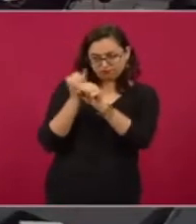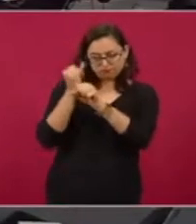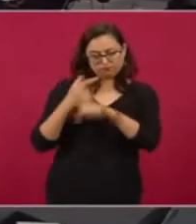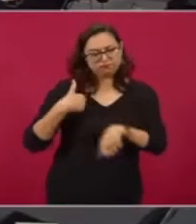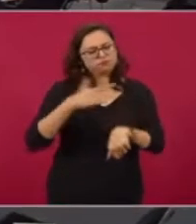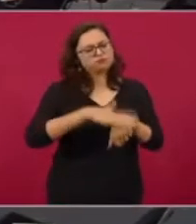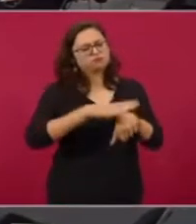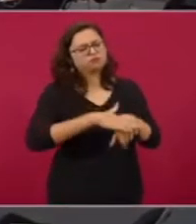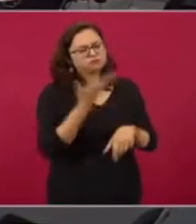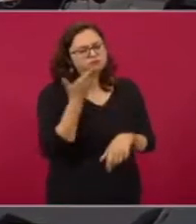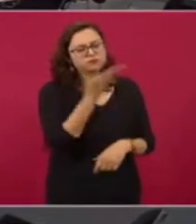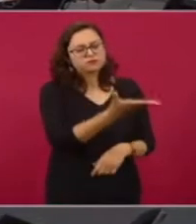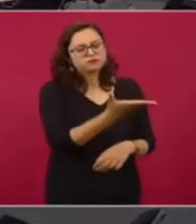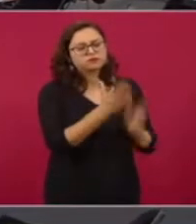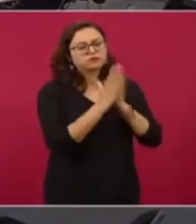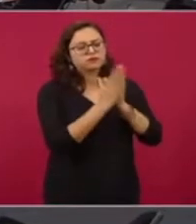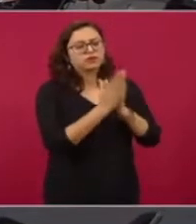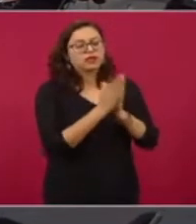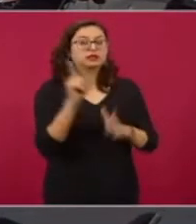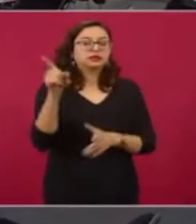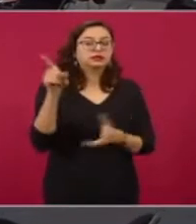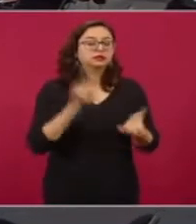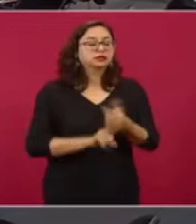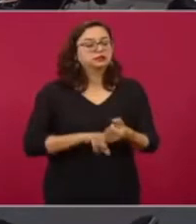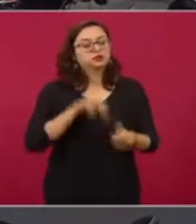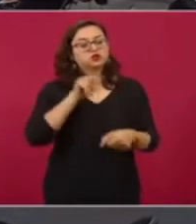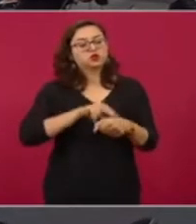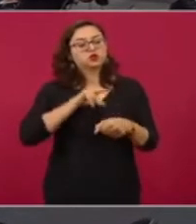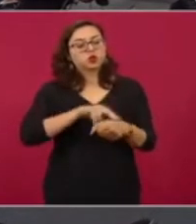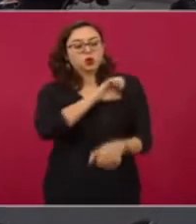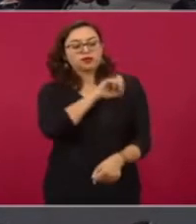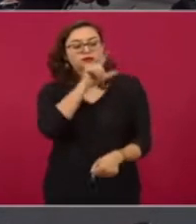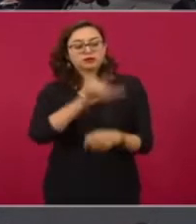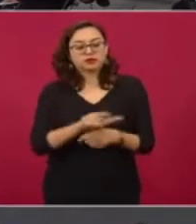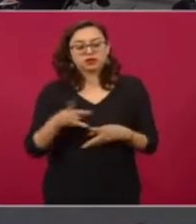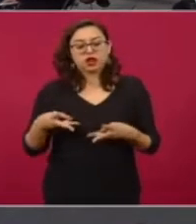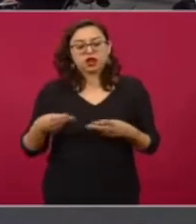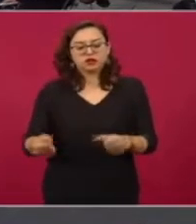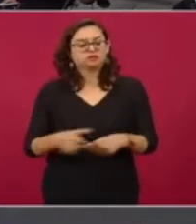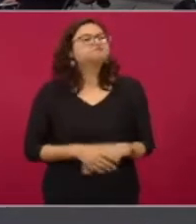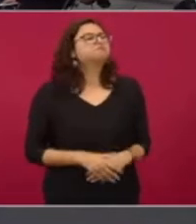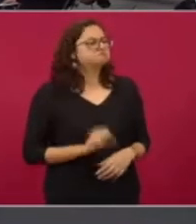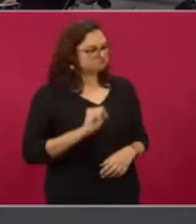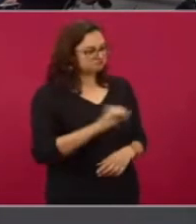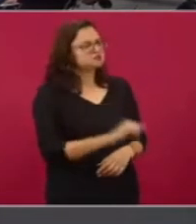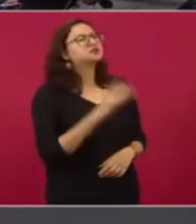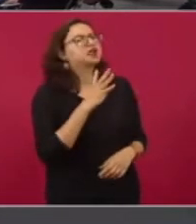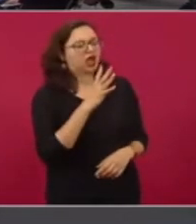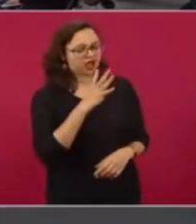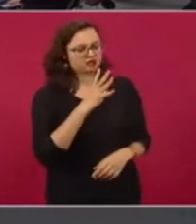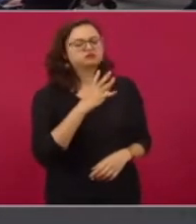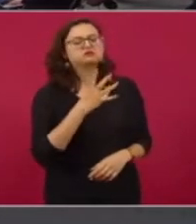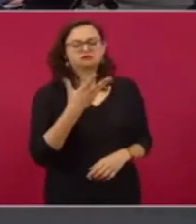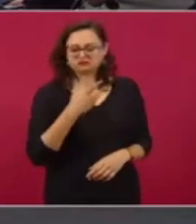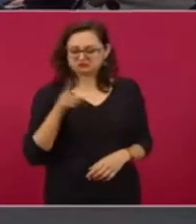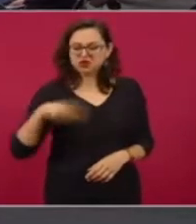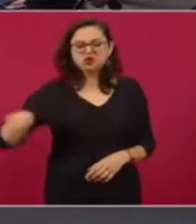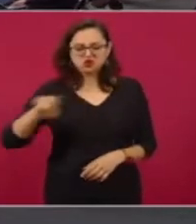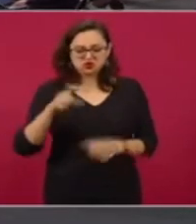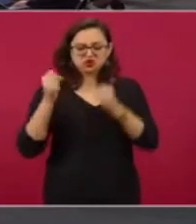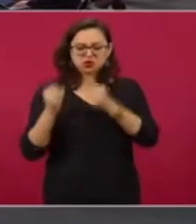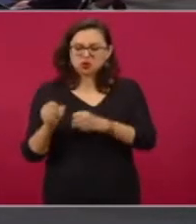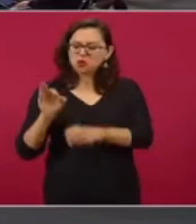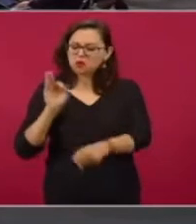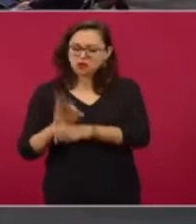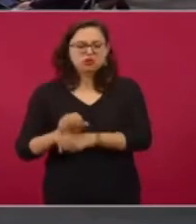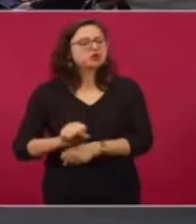si tienen gastos médicos especiales si tienen presidentes y aparece gasta el seguro de gastan sus seguros de